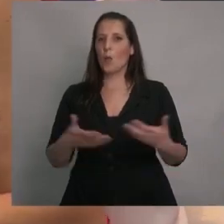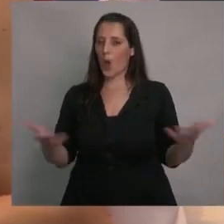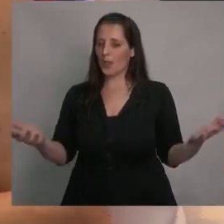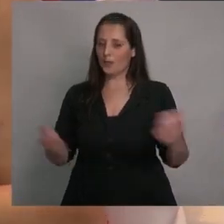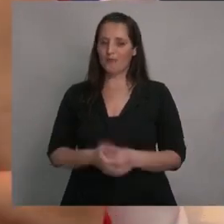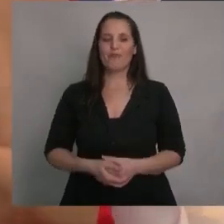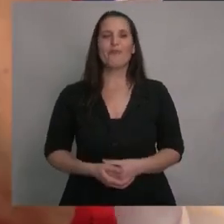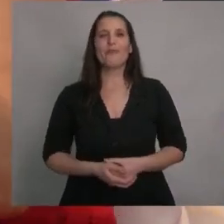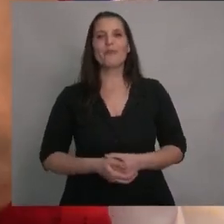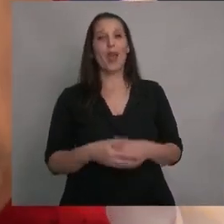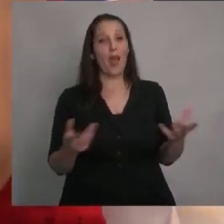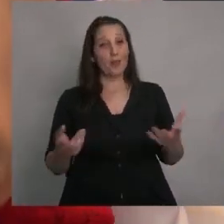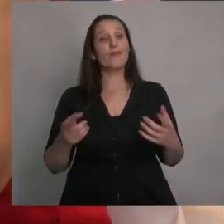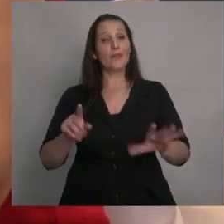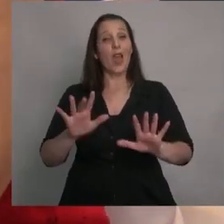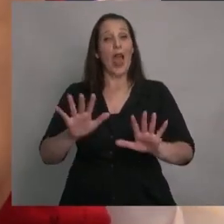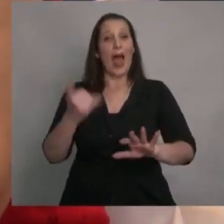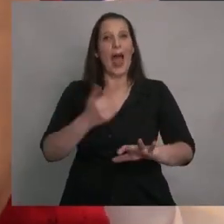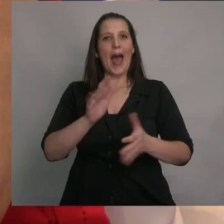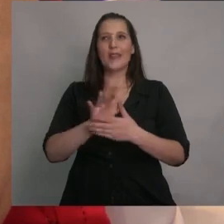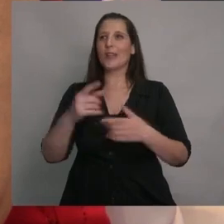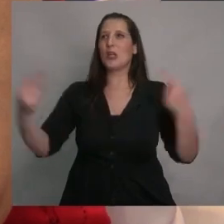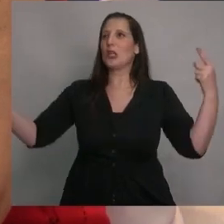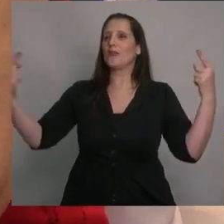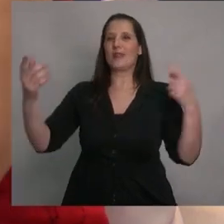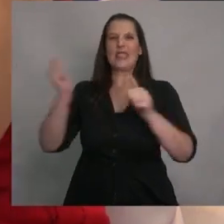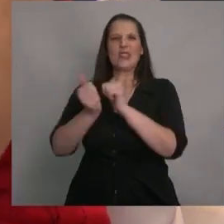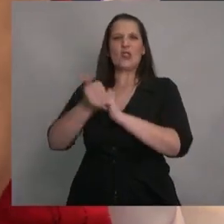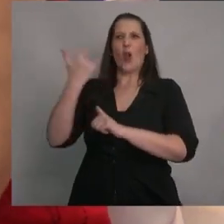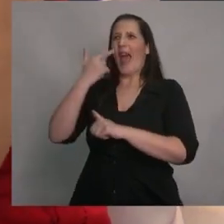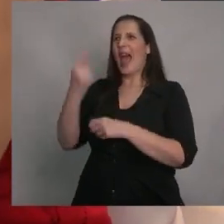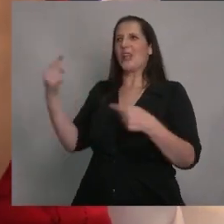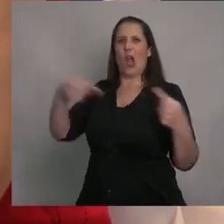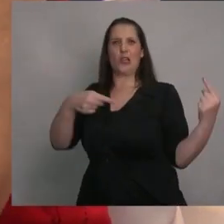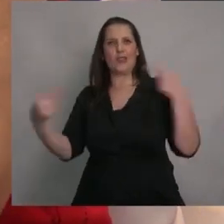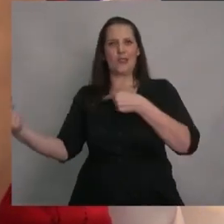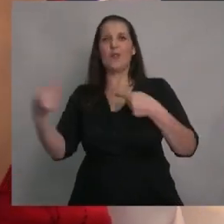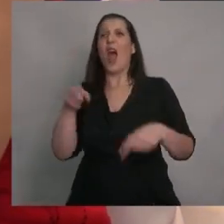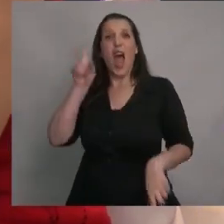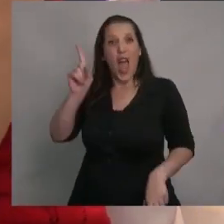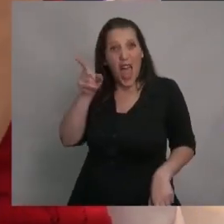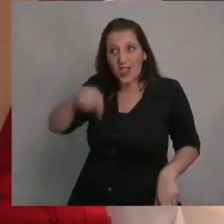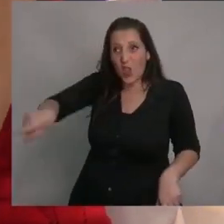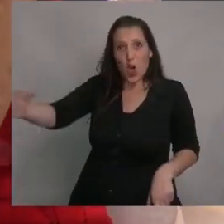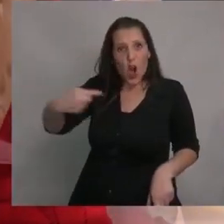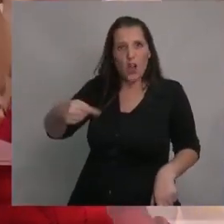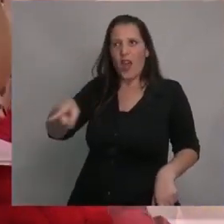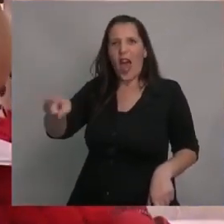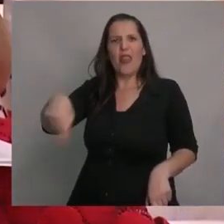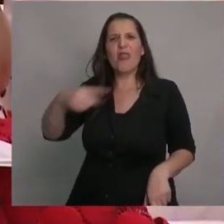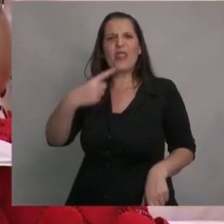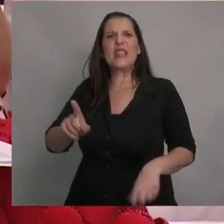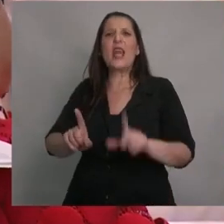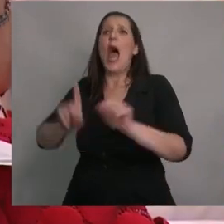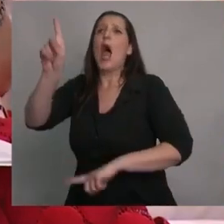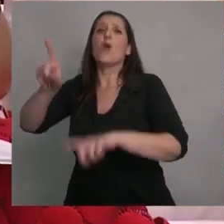Entonces, estos nuestros antagonistas de proyecto histórico son los que nos están diciendo la centralidad